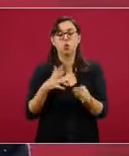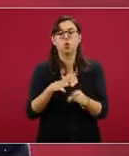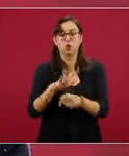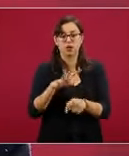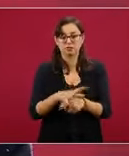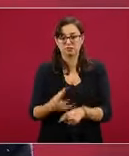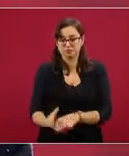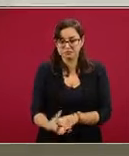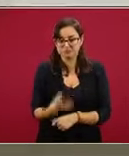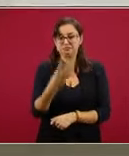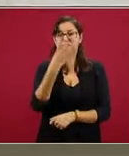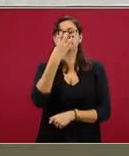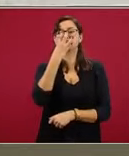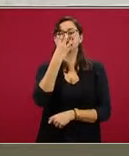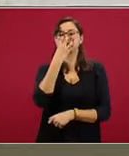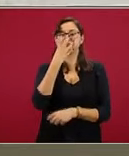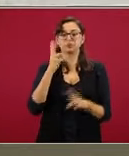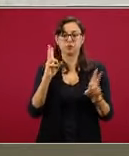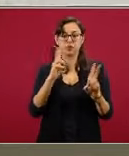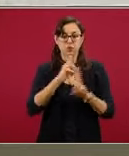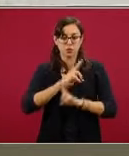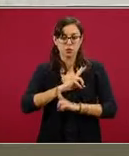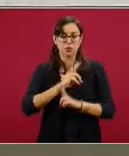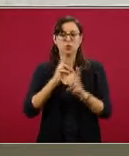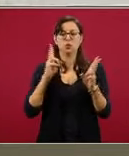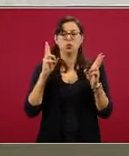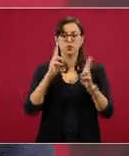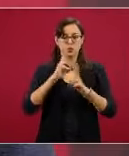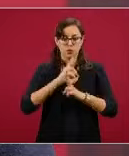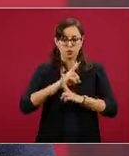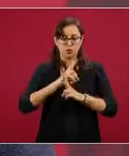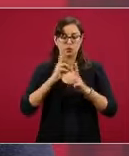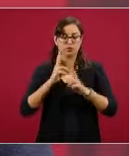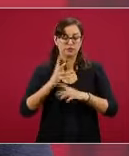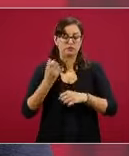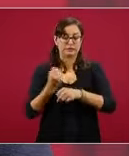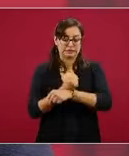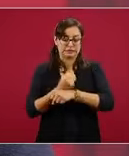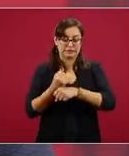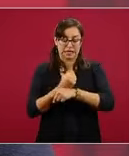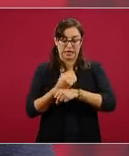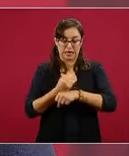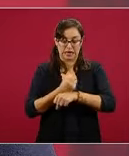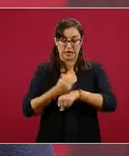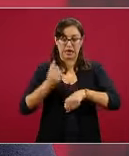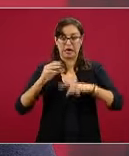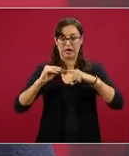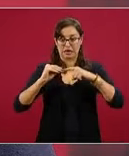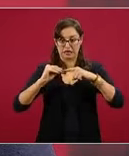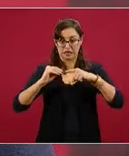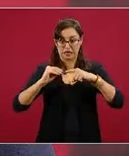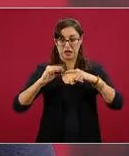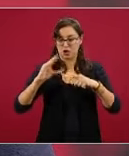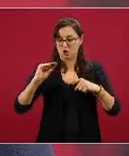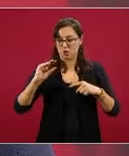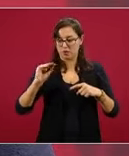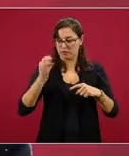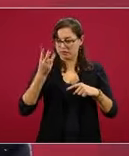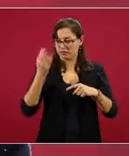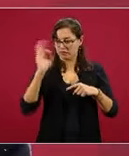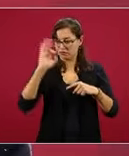oxigenoterapia, cuando sobre todo los niveles de oxígeno en sangre caen por debajo de este 93% que